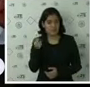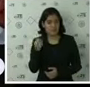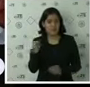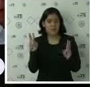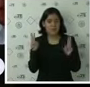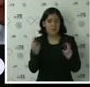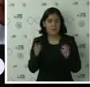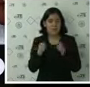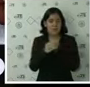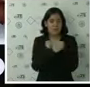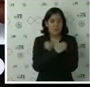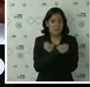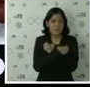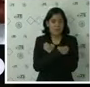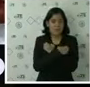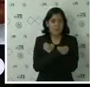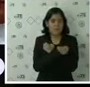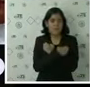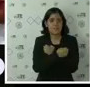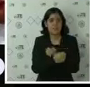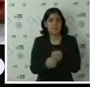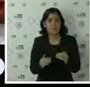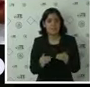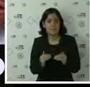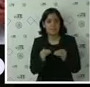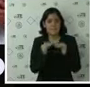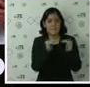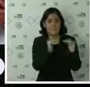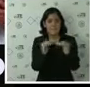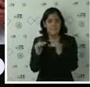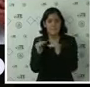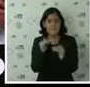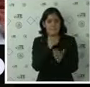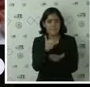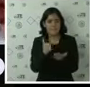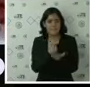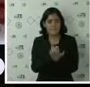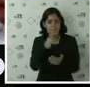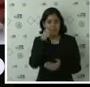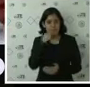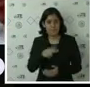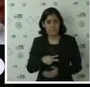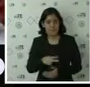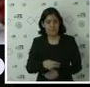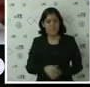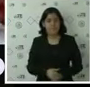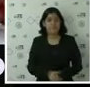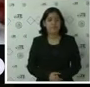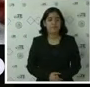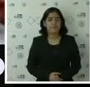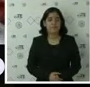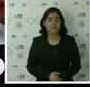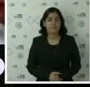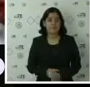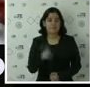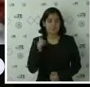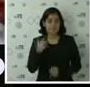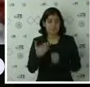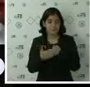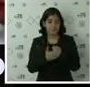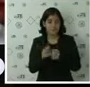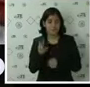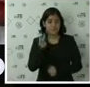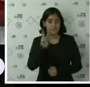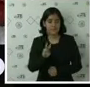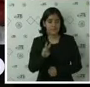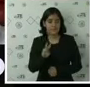educación, cultivando la democracia en la Ciudad de México. Los invitamos, nos acompañen el próximo viernes en punto de las